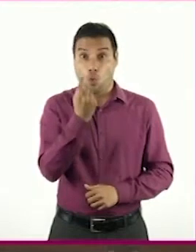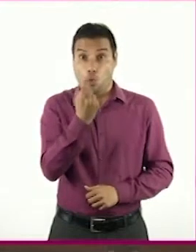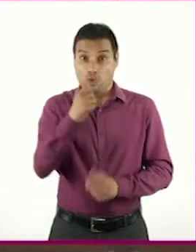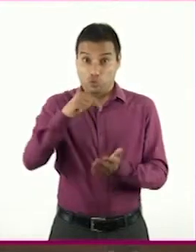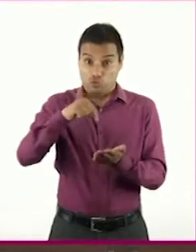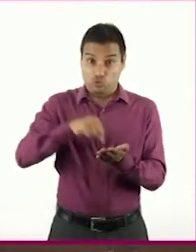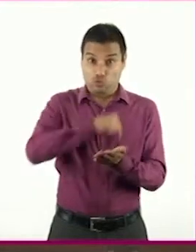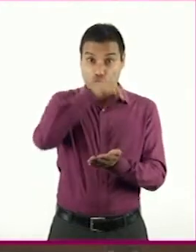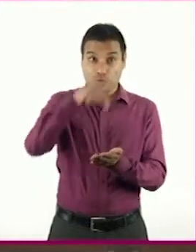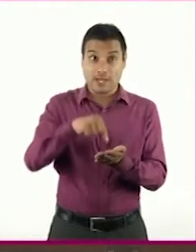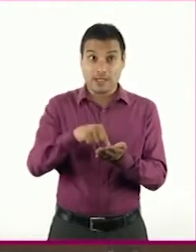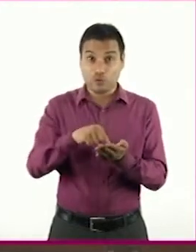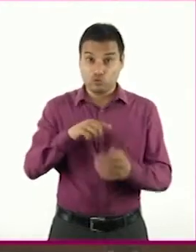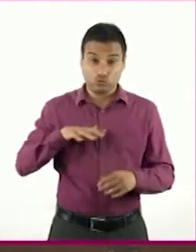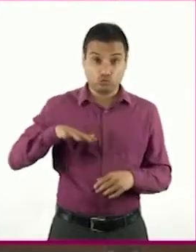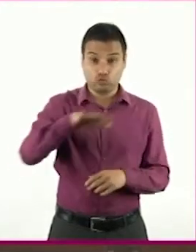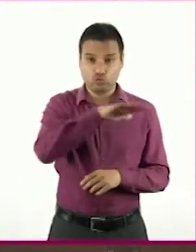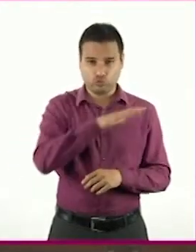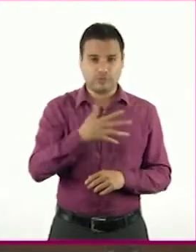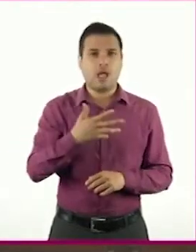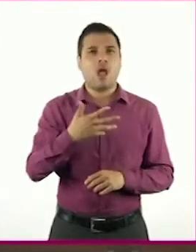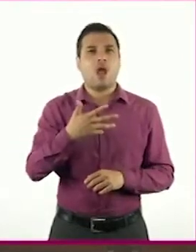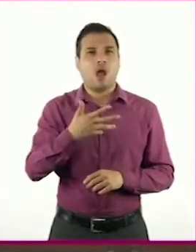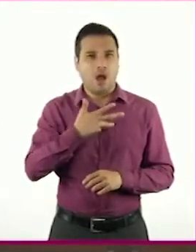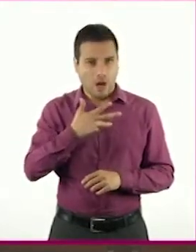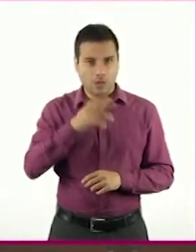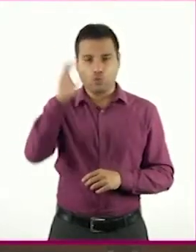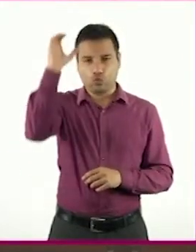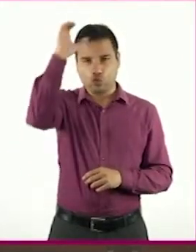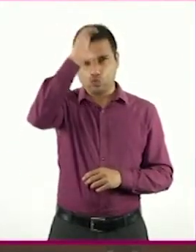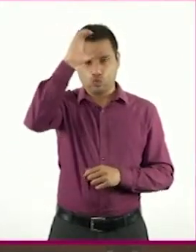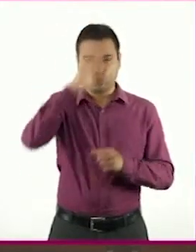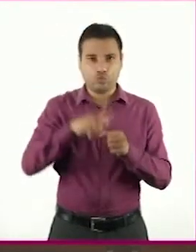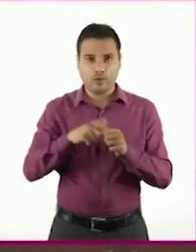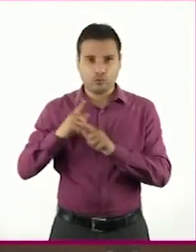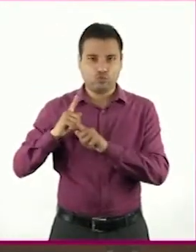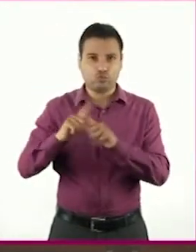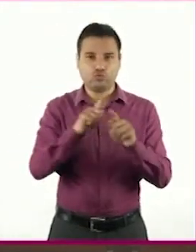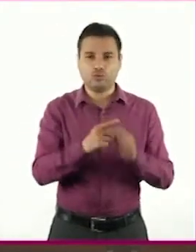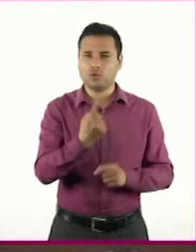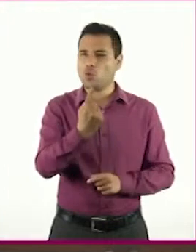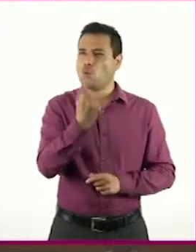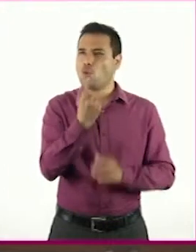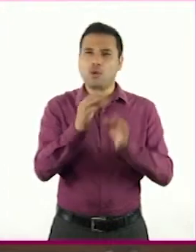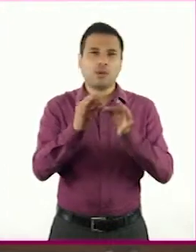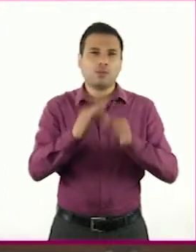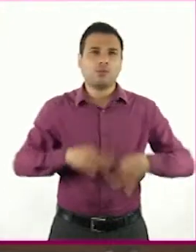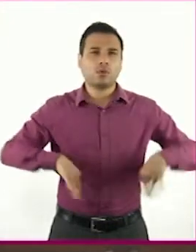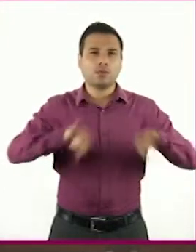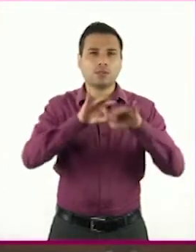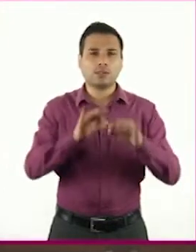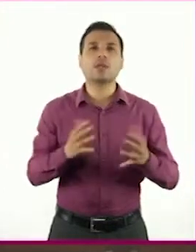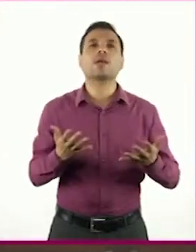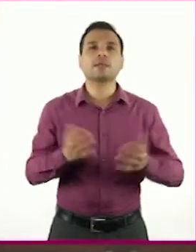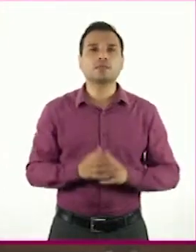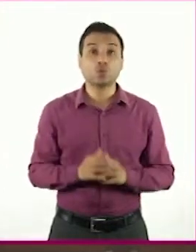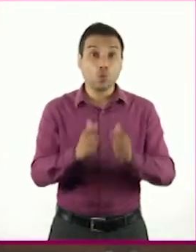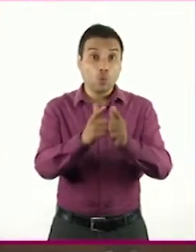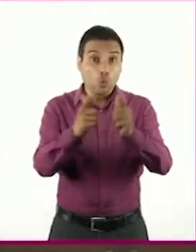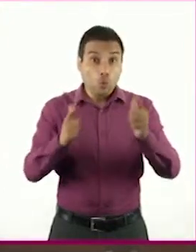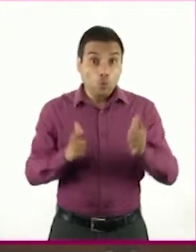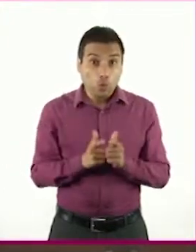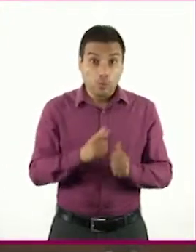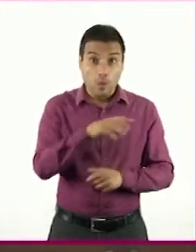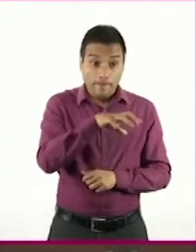espacio geográfico de diferentes culturas. La característica más importante es que los diferentes grupos